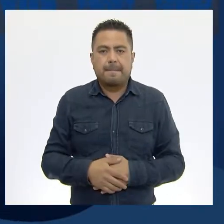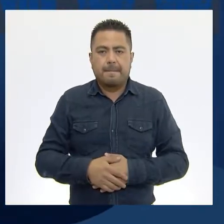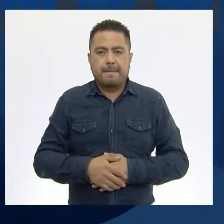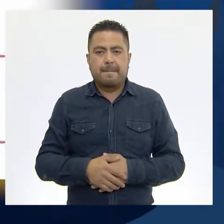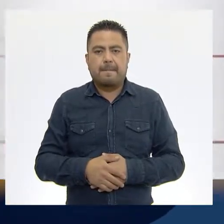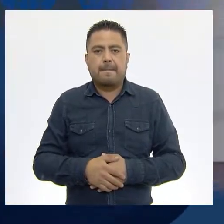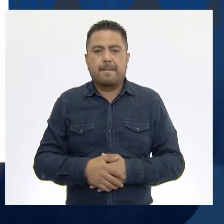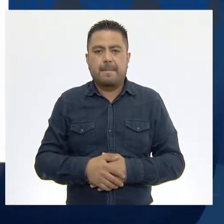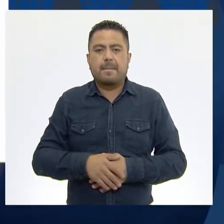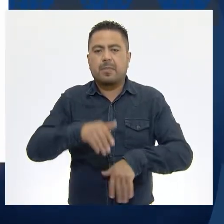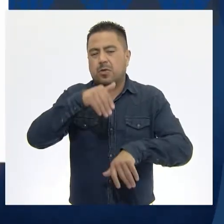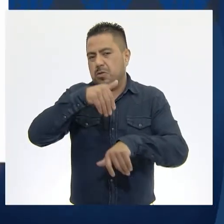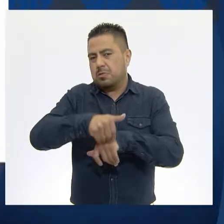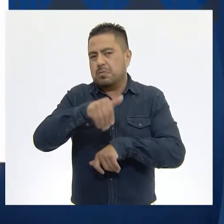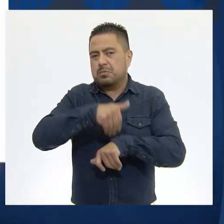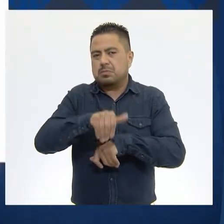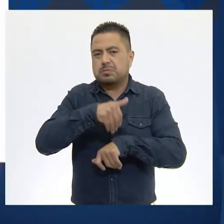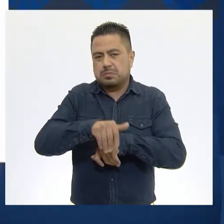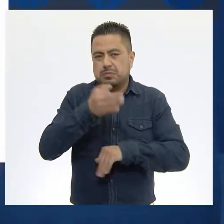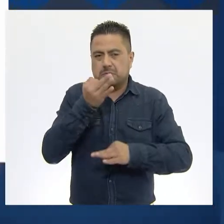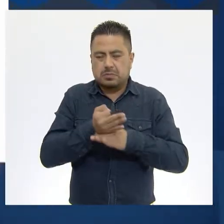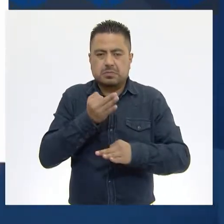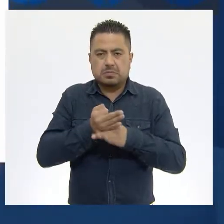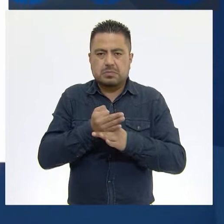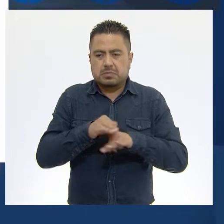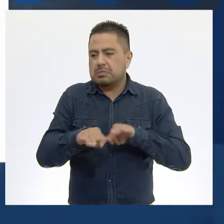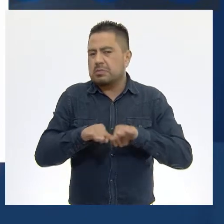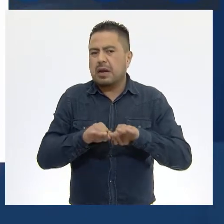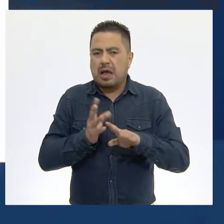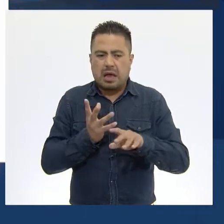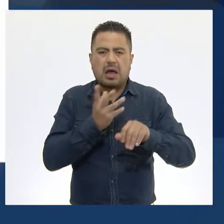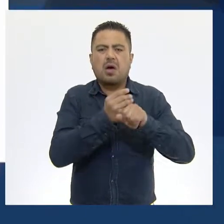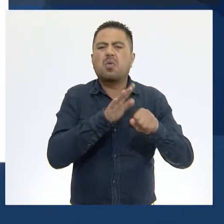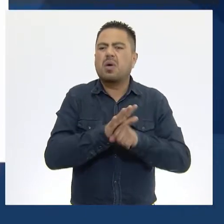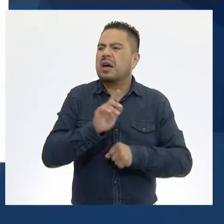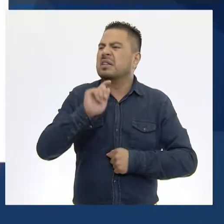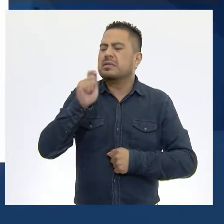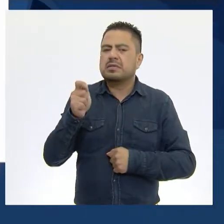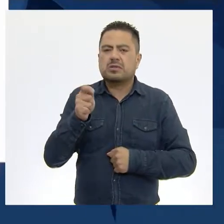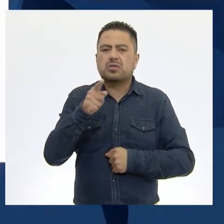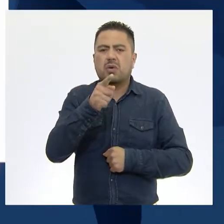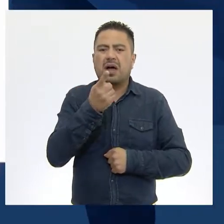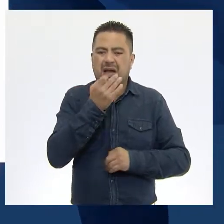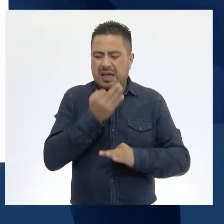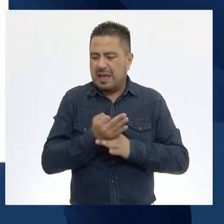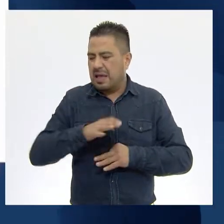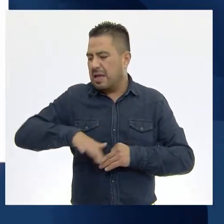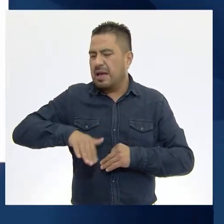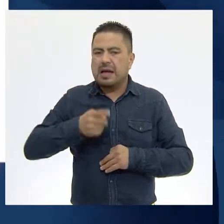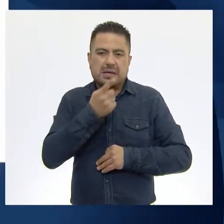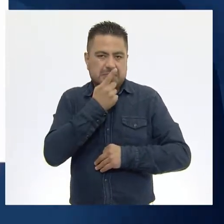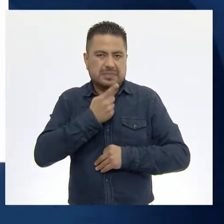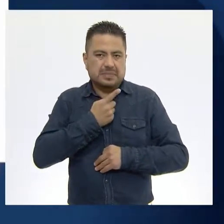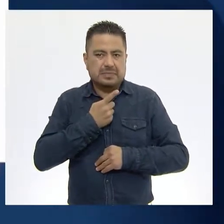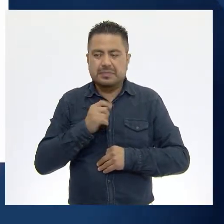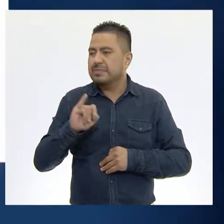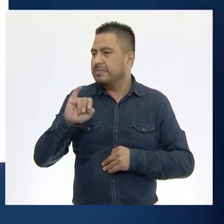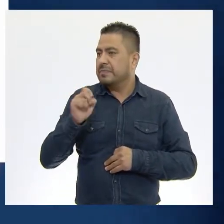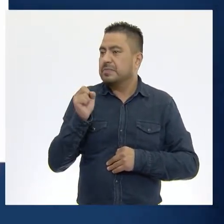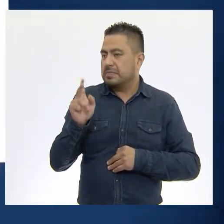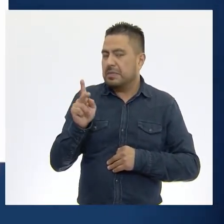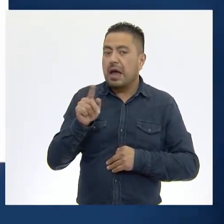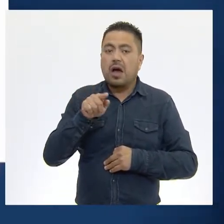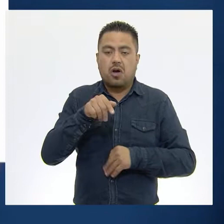con las cantidades que vamos a trabajar, a ver cuáles son estas. Son las que tú nos decías, ¿no? Ajá. El